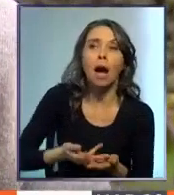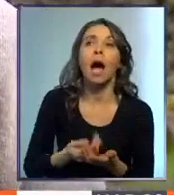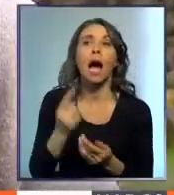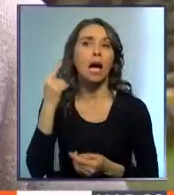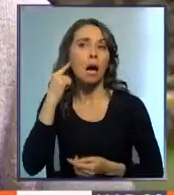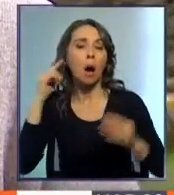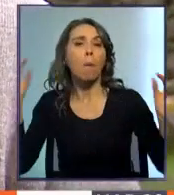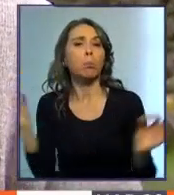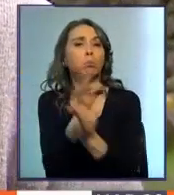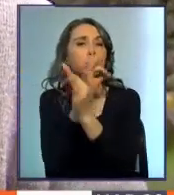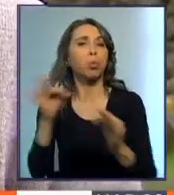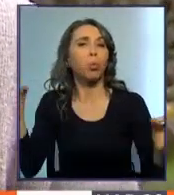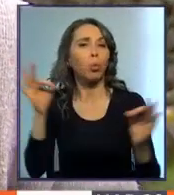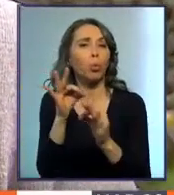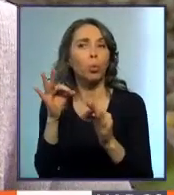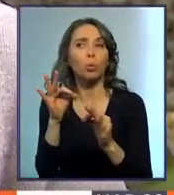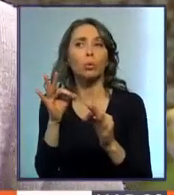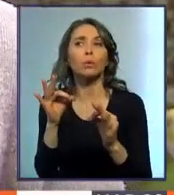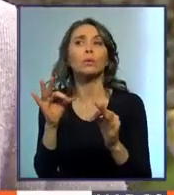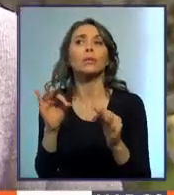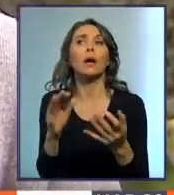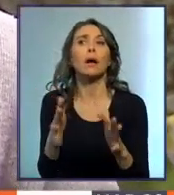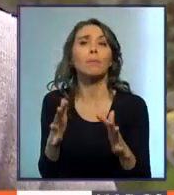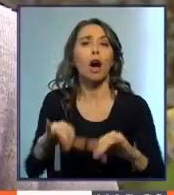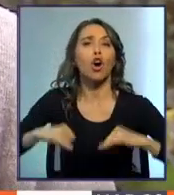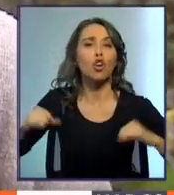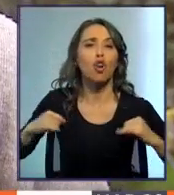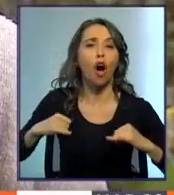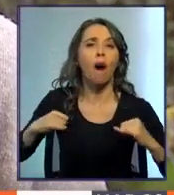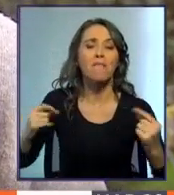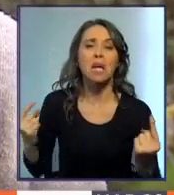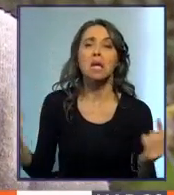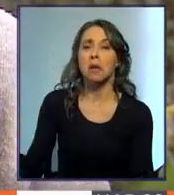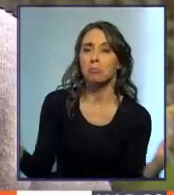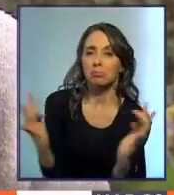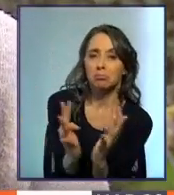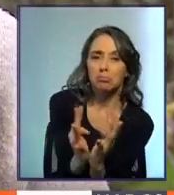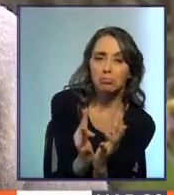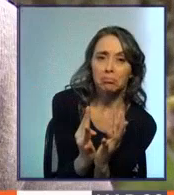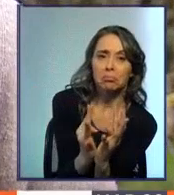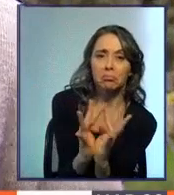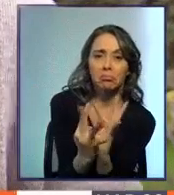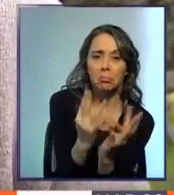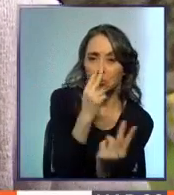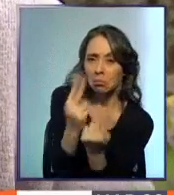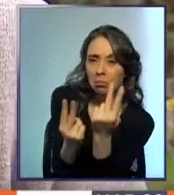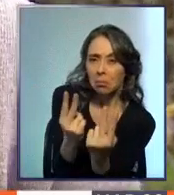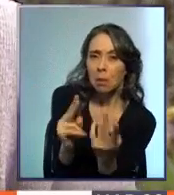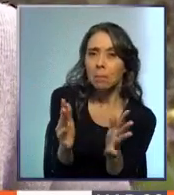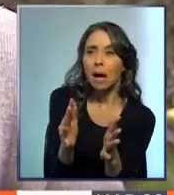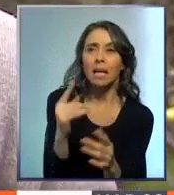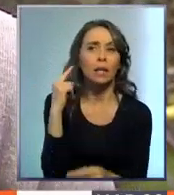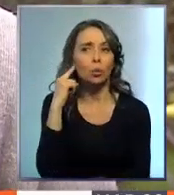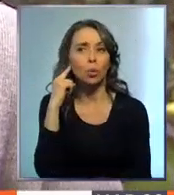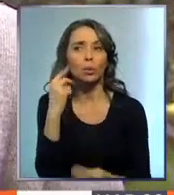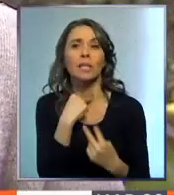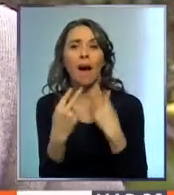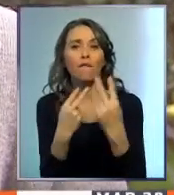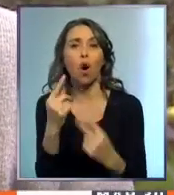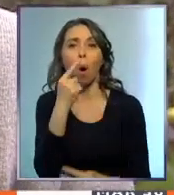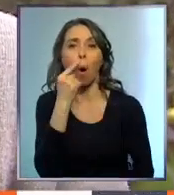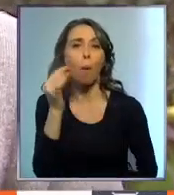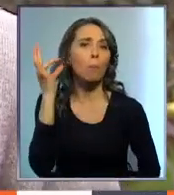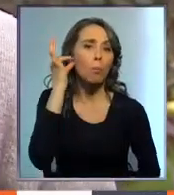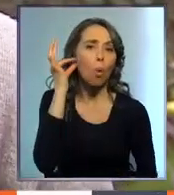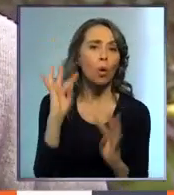música, como algún encuentro como de jóvenes. Entre ellos también me parece que se escuchaban voces de mujeres y de hombres,